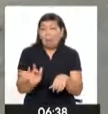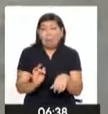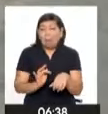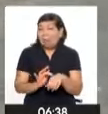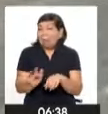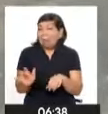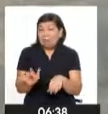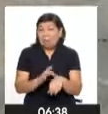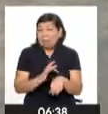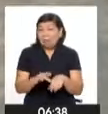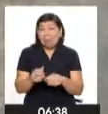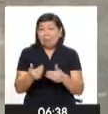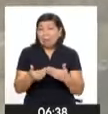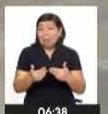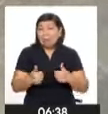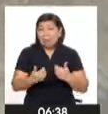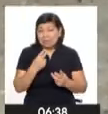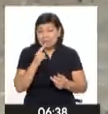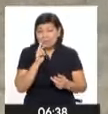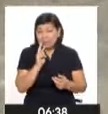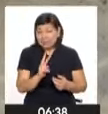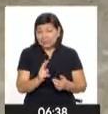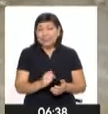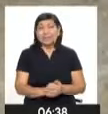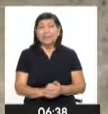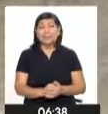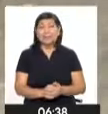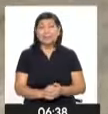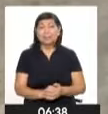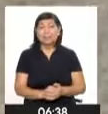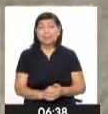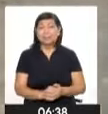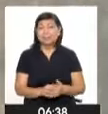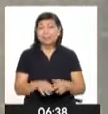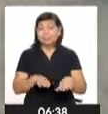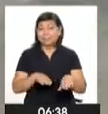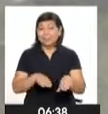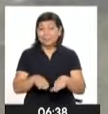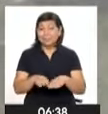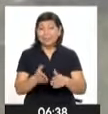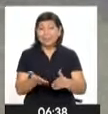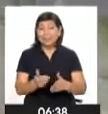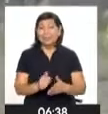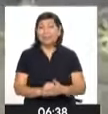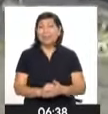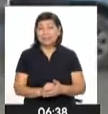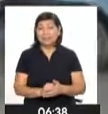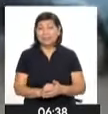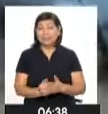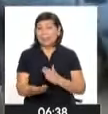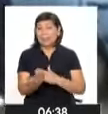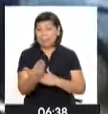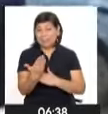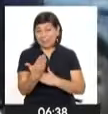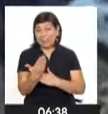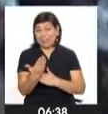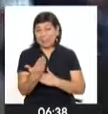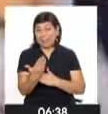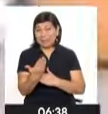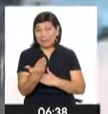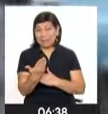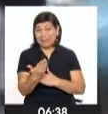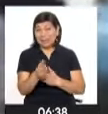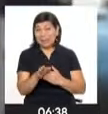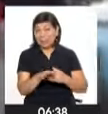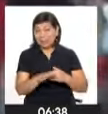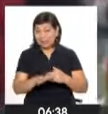lo califican los vecinos. Y como pueden observar, el tráfico que se ha formado mañana, porque la vía, la avenida